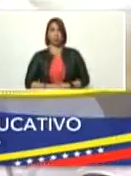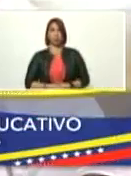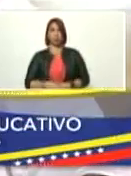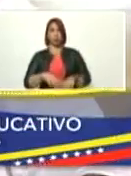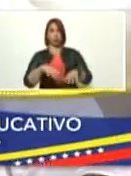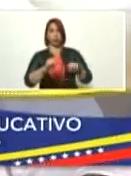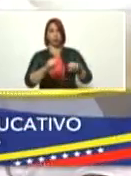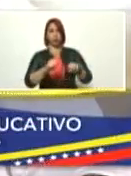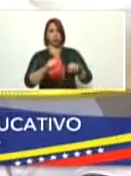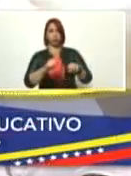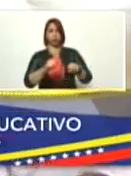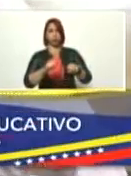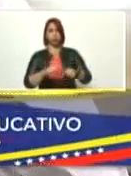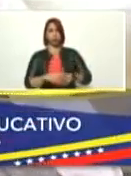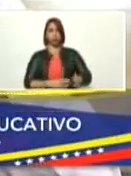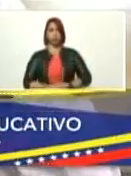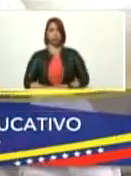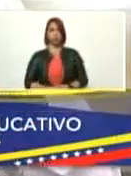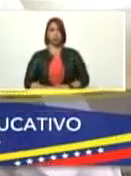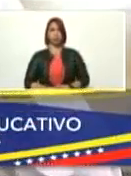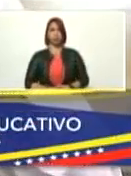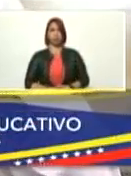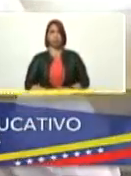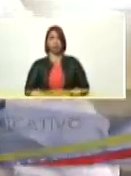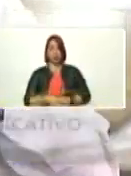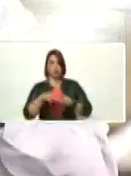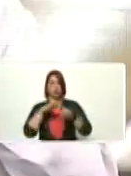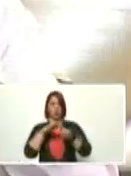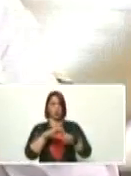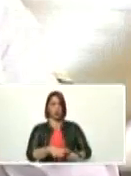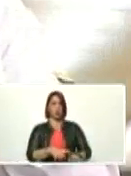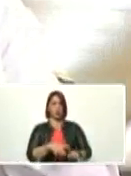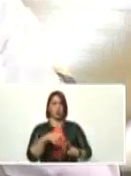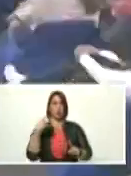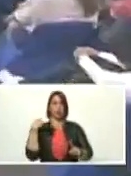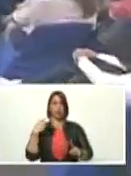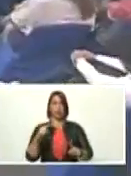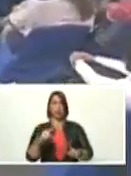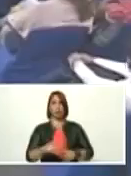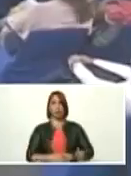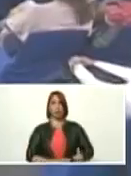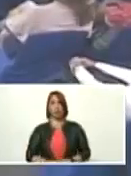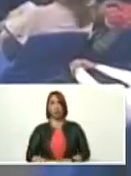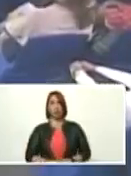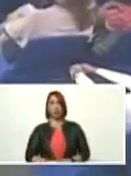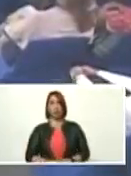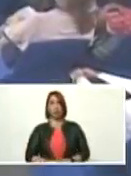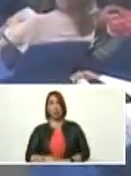colonizador y de dominación que tiene aún es muy